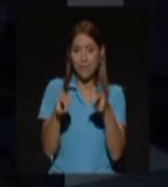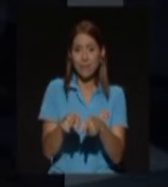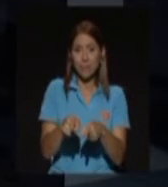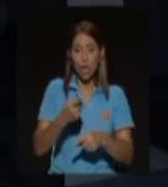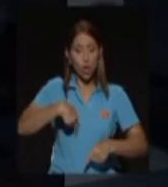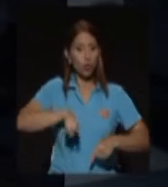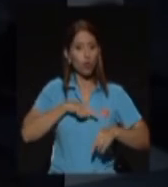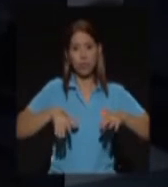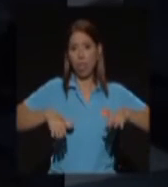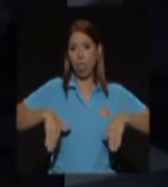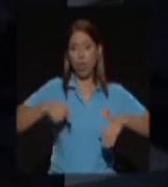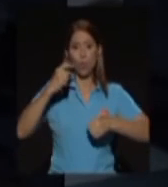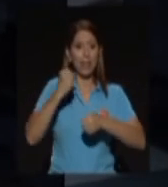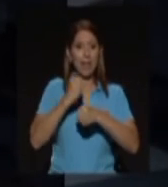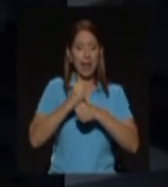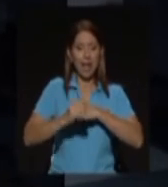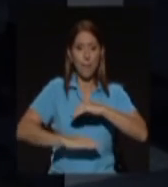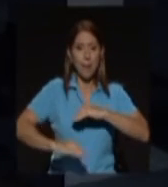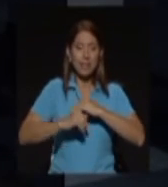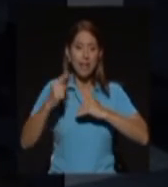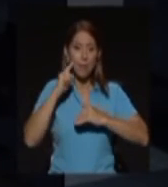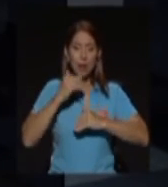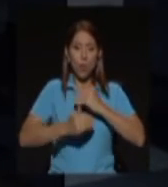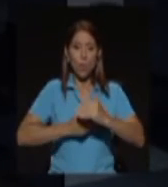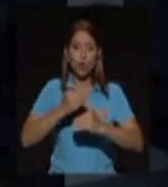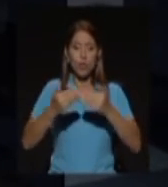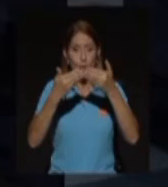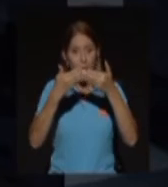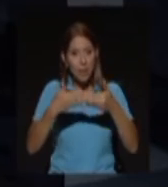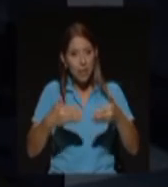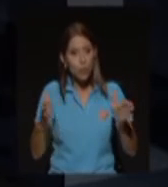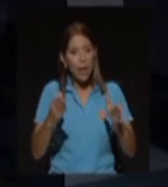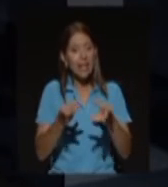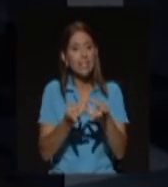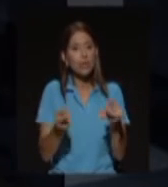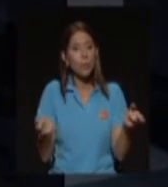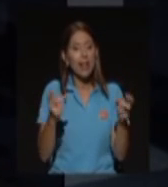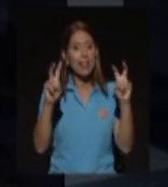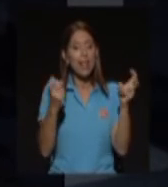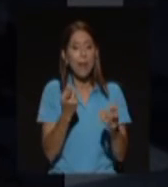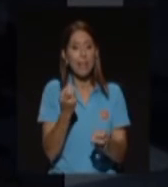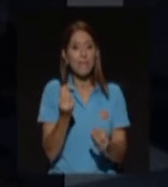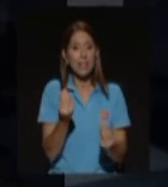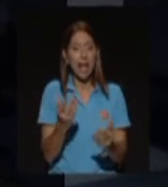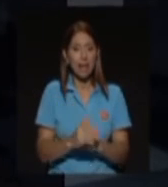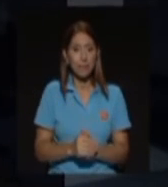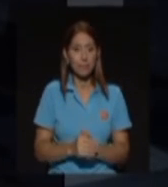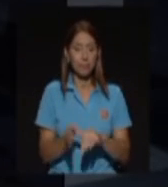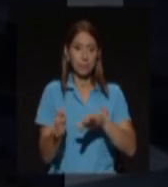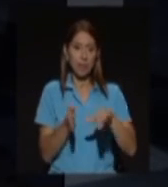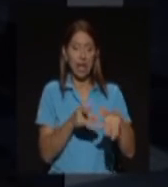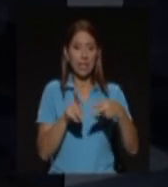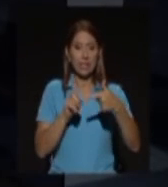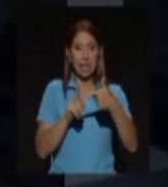tareas básicas para un proceso de apertura, que es resolver el tema fiscal. Otro segundo